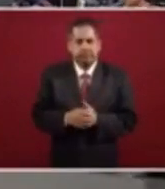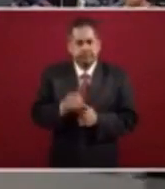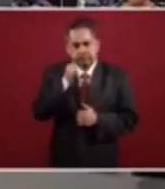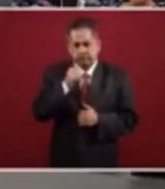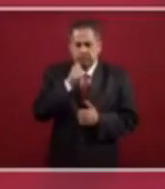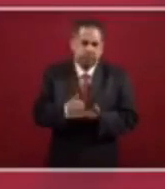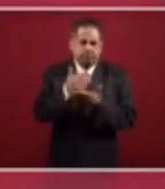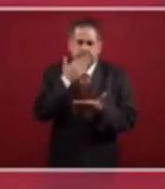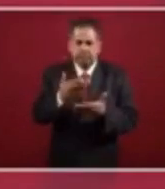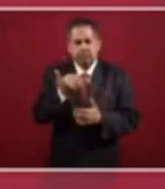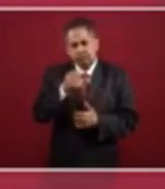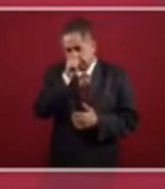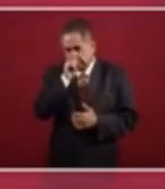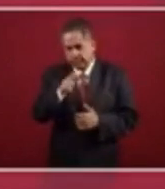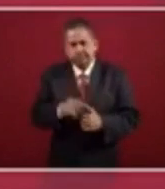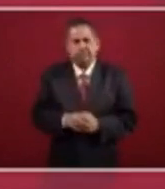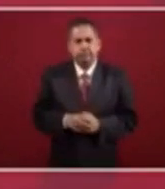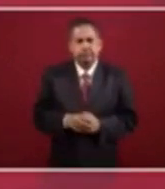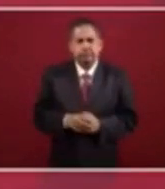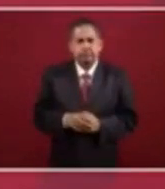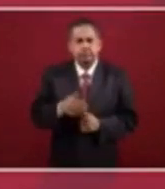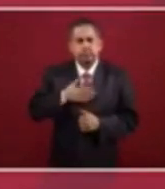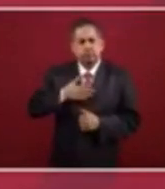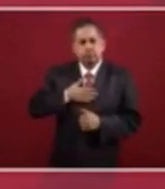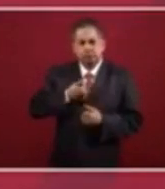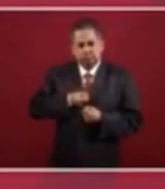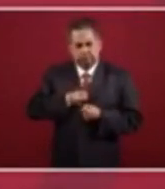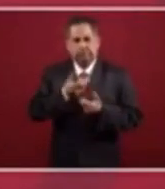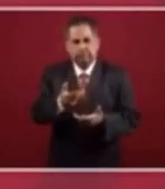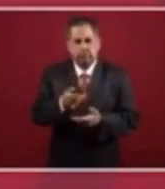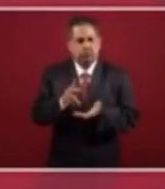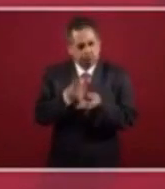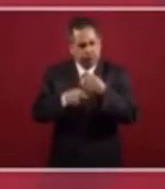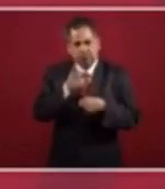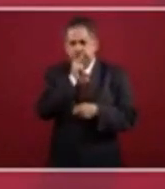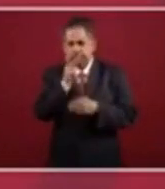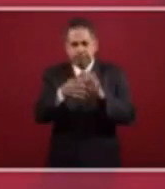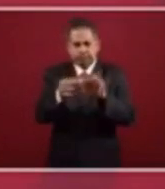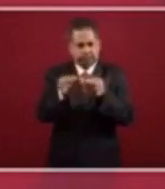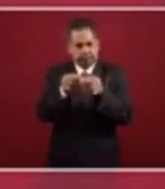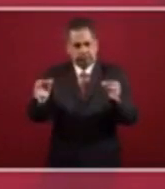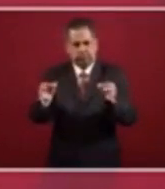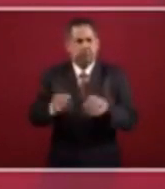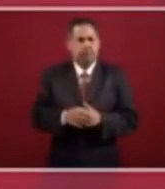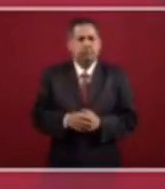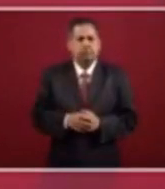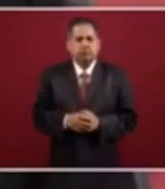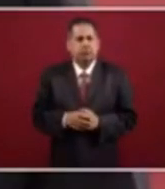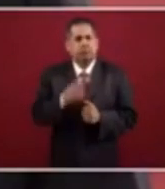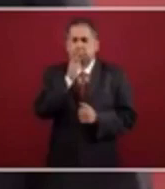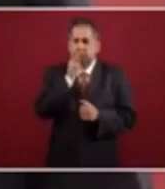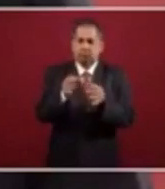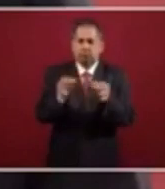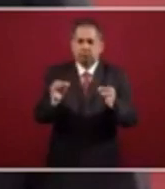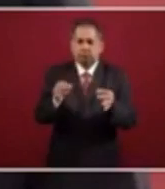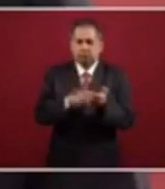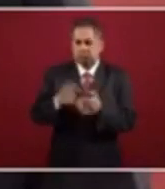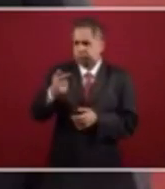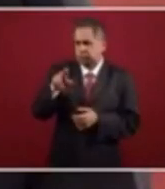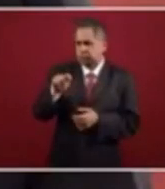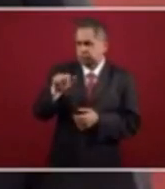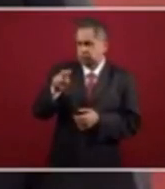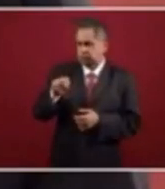siempre ayuda. Y lo de mi expresión, retomando la frase de Gustavo